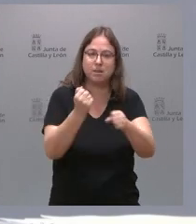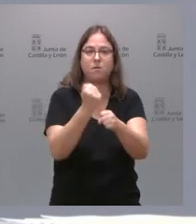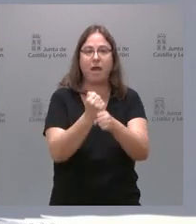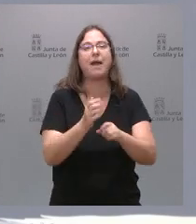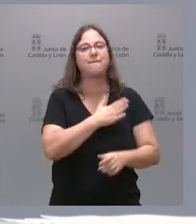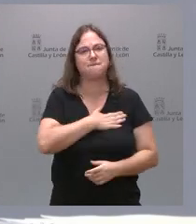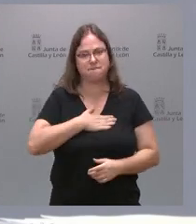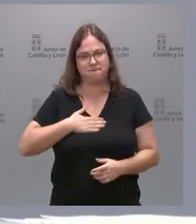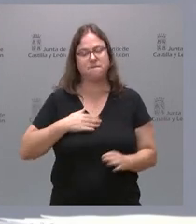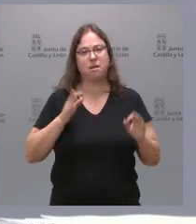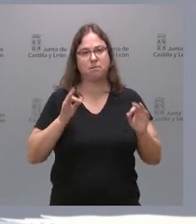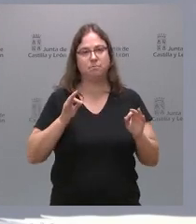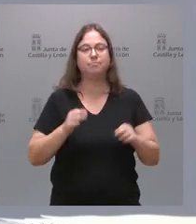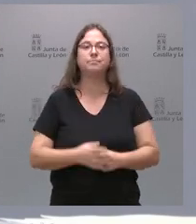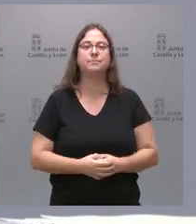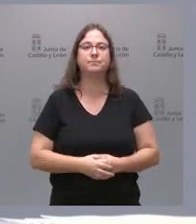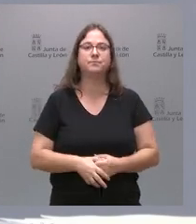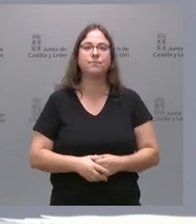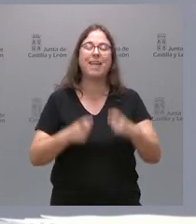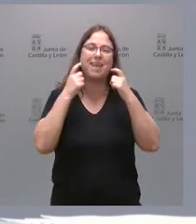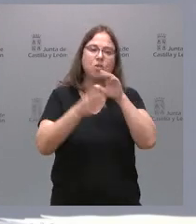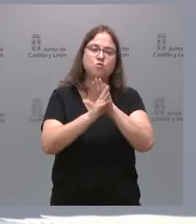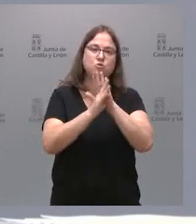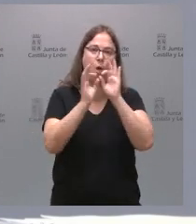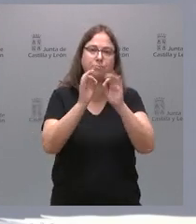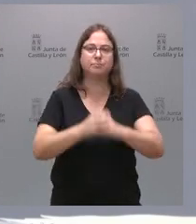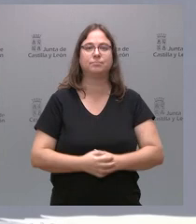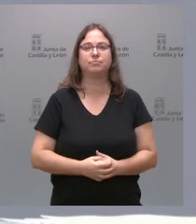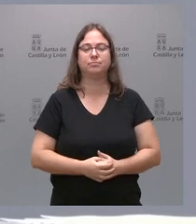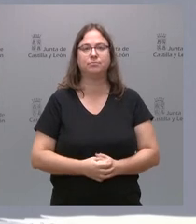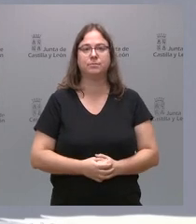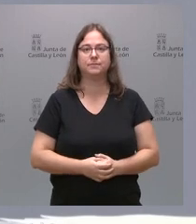que queremos y reiteramos nuestra intención de seguir manteniendo